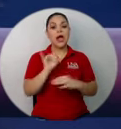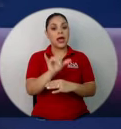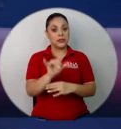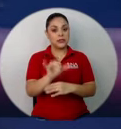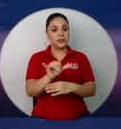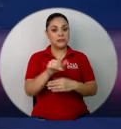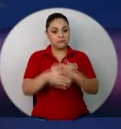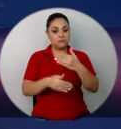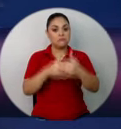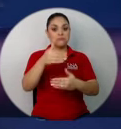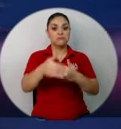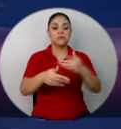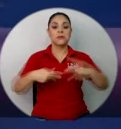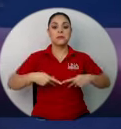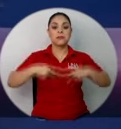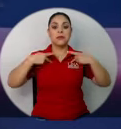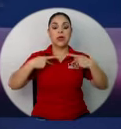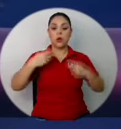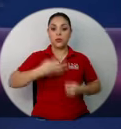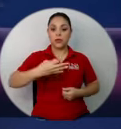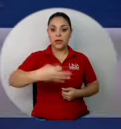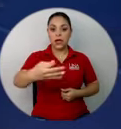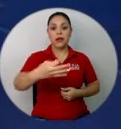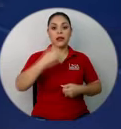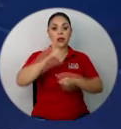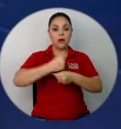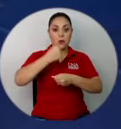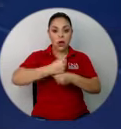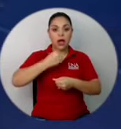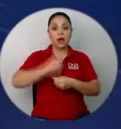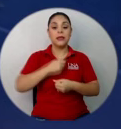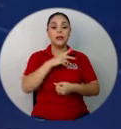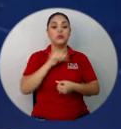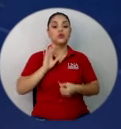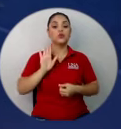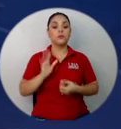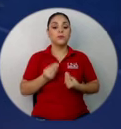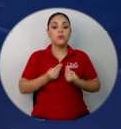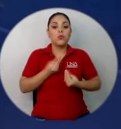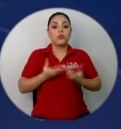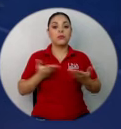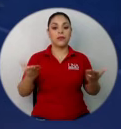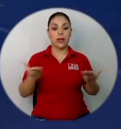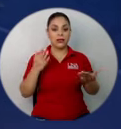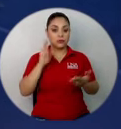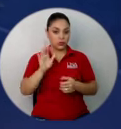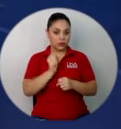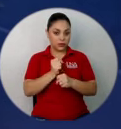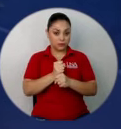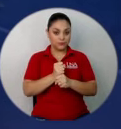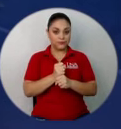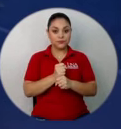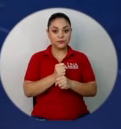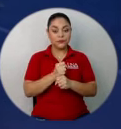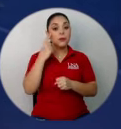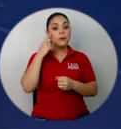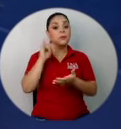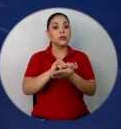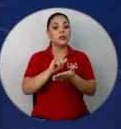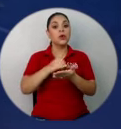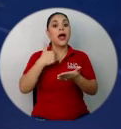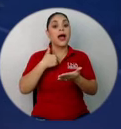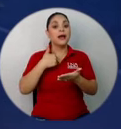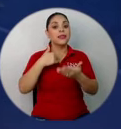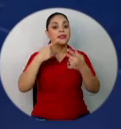sus actividades y también, en el caso laboral, su productividad en el trabajo. Por eso hay diferentes factores que son